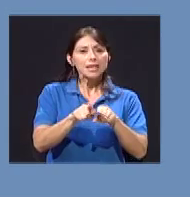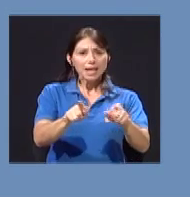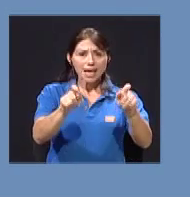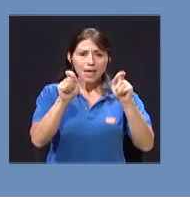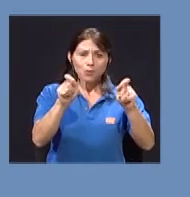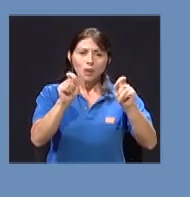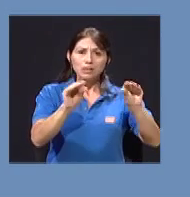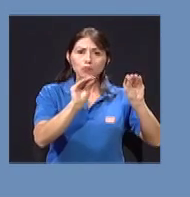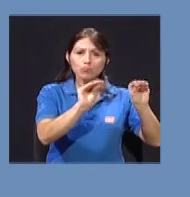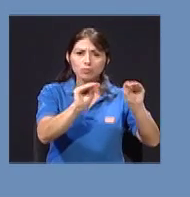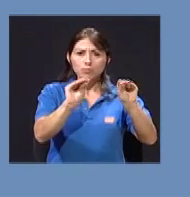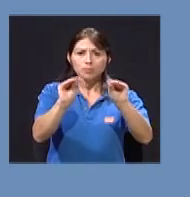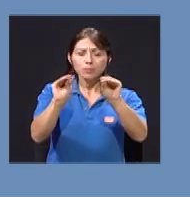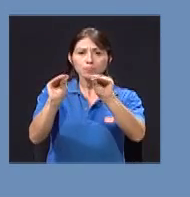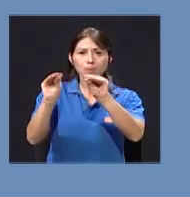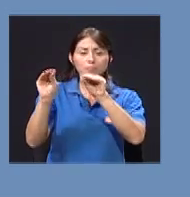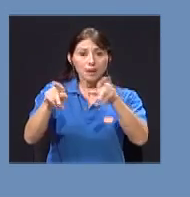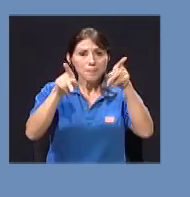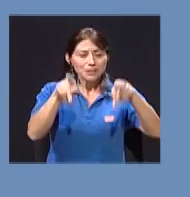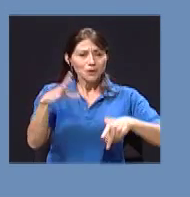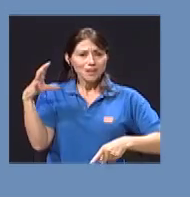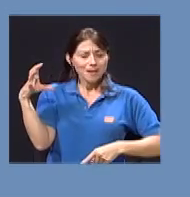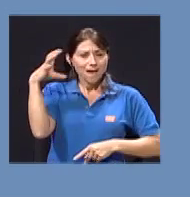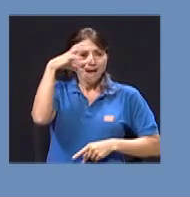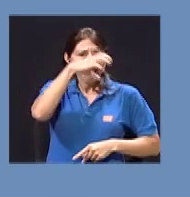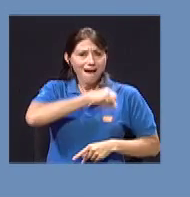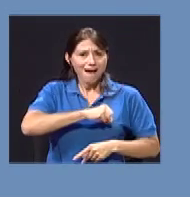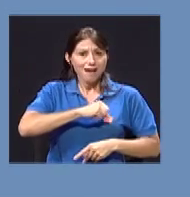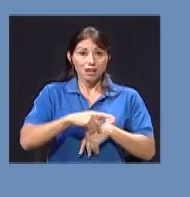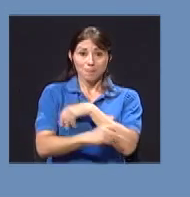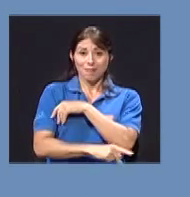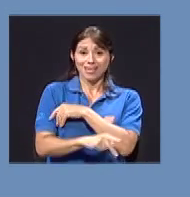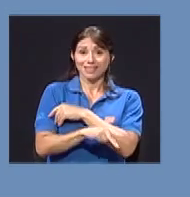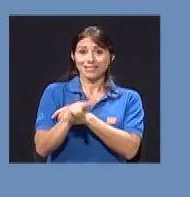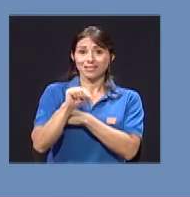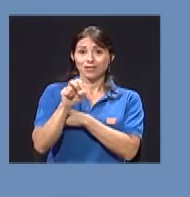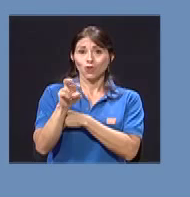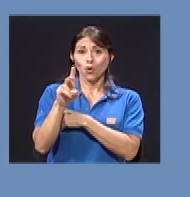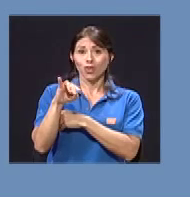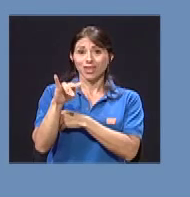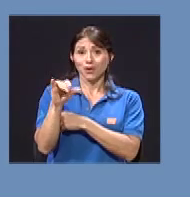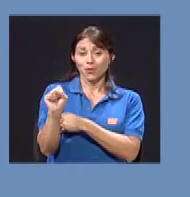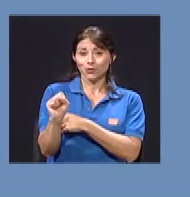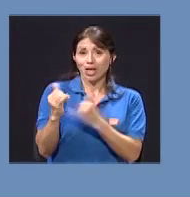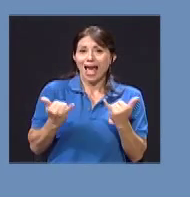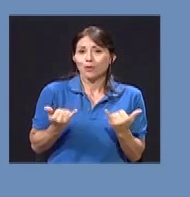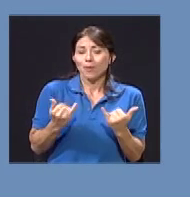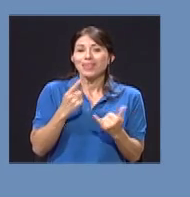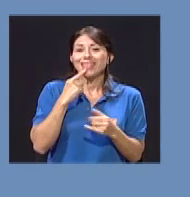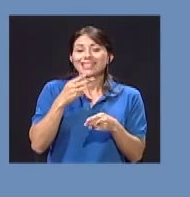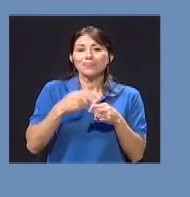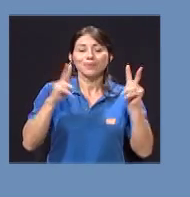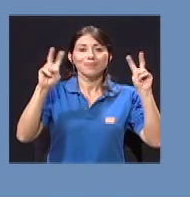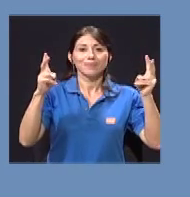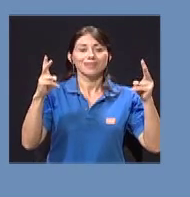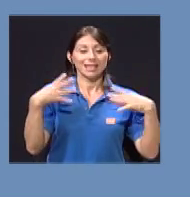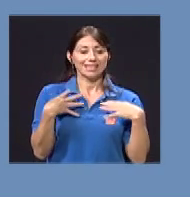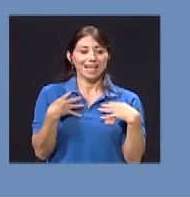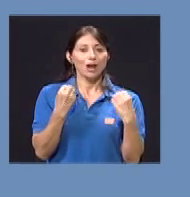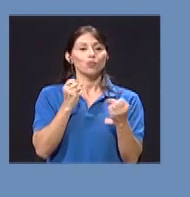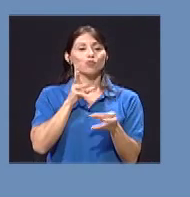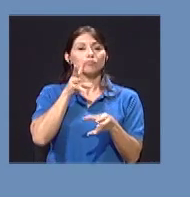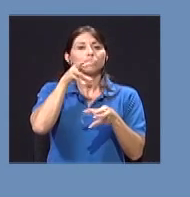como a la educación, a la promoción y a incluir lo que los nórdicos han empezado a denominar